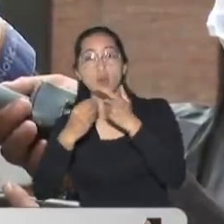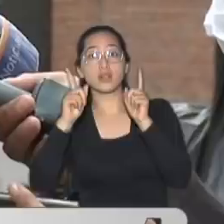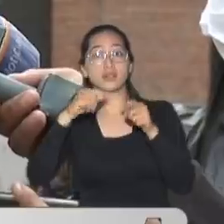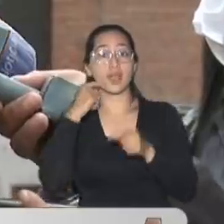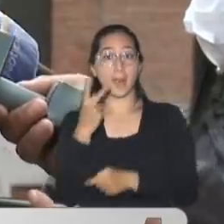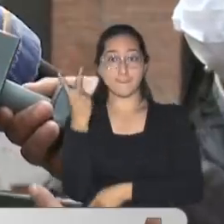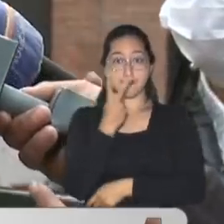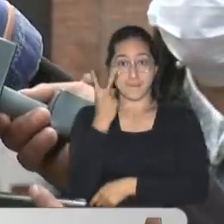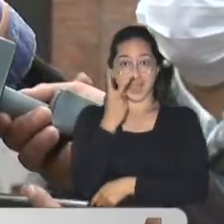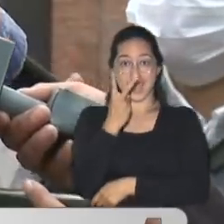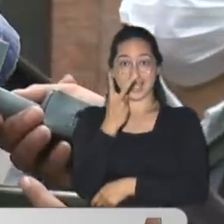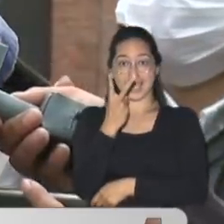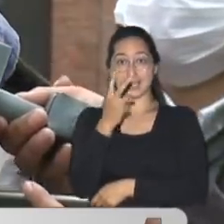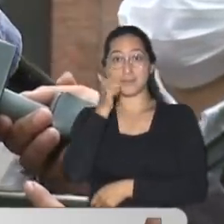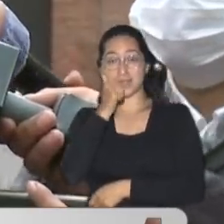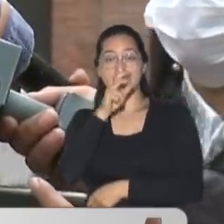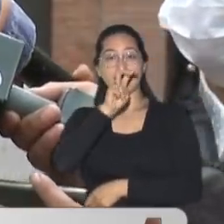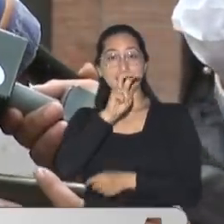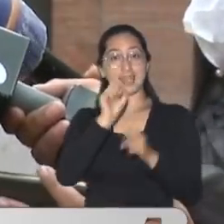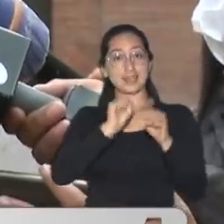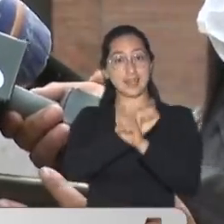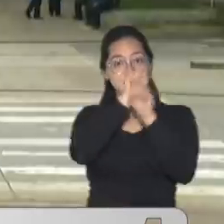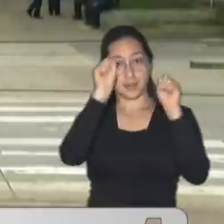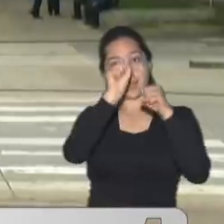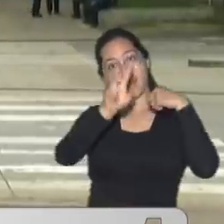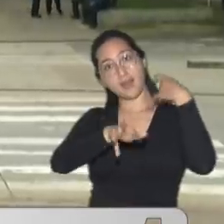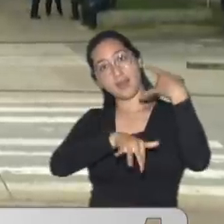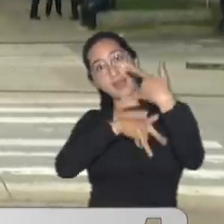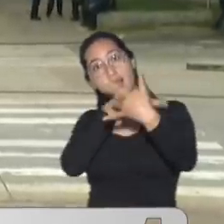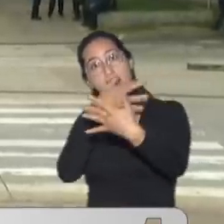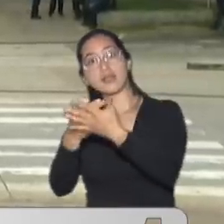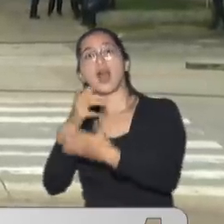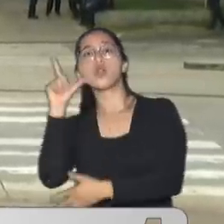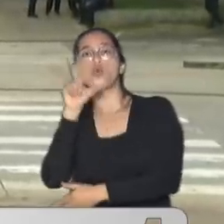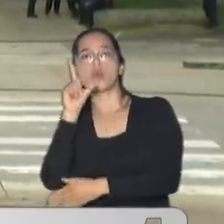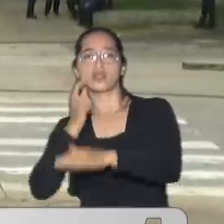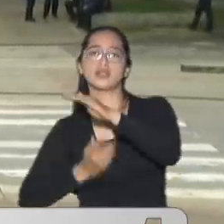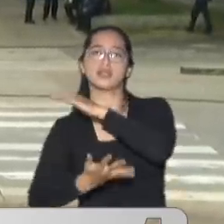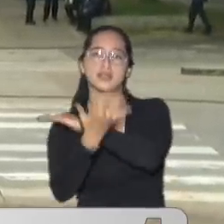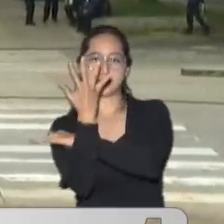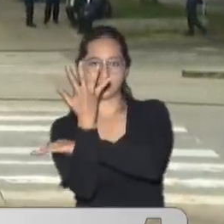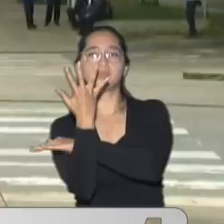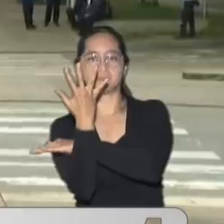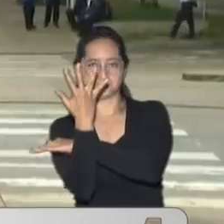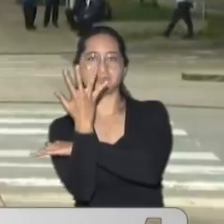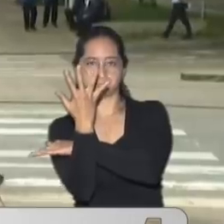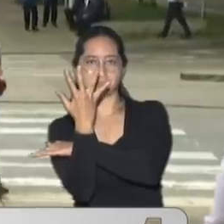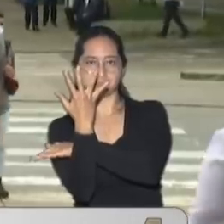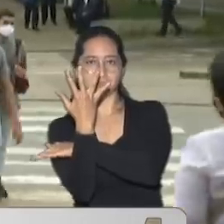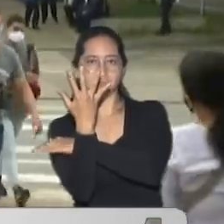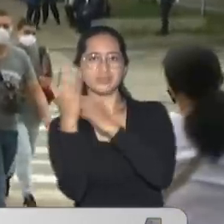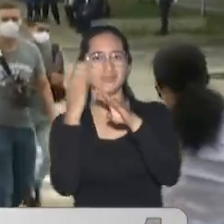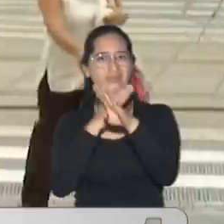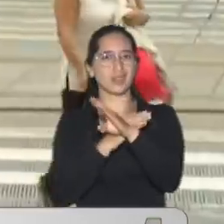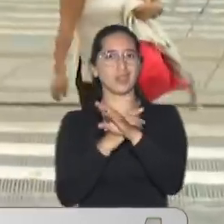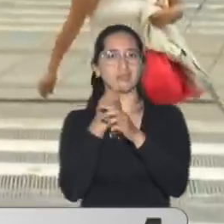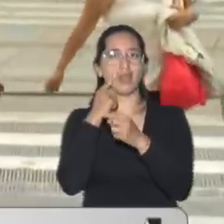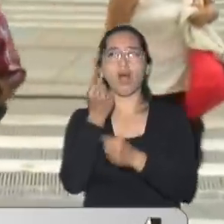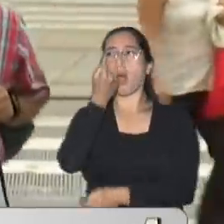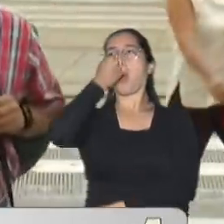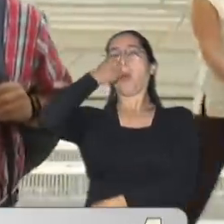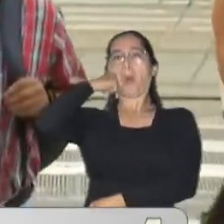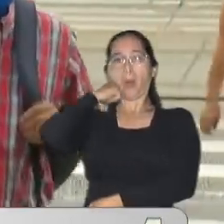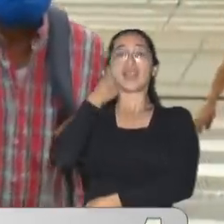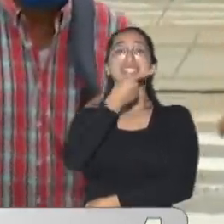mañana de forma continua hasta el día lunes a las 5 de la mañana. De cada 100 pruebas, 25 están